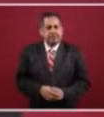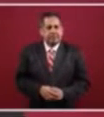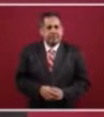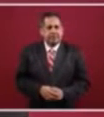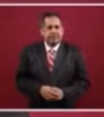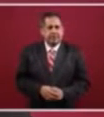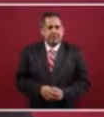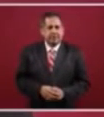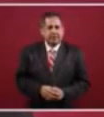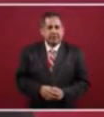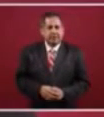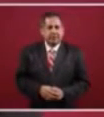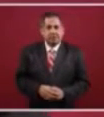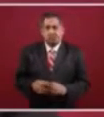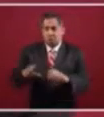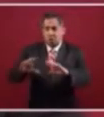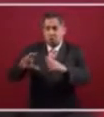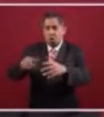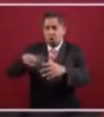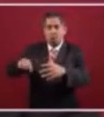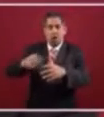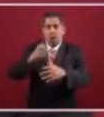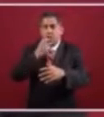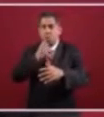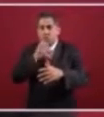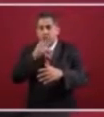comunidad judía